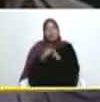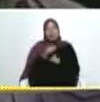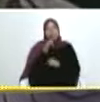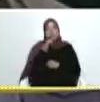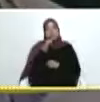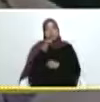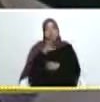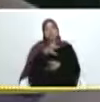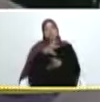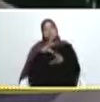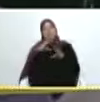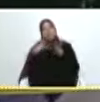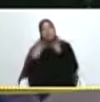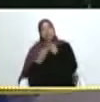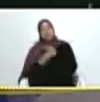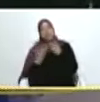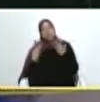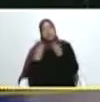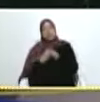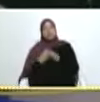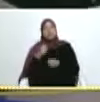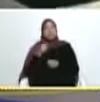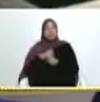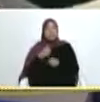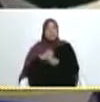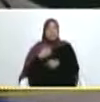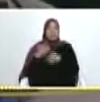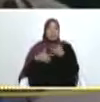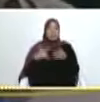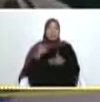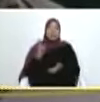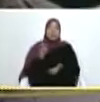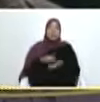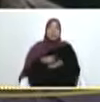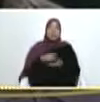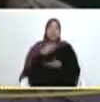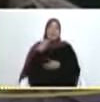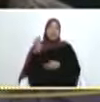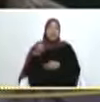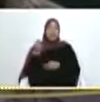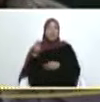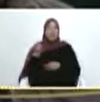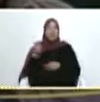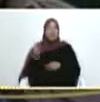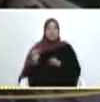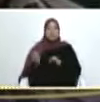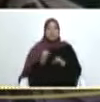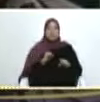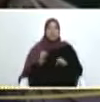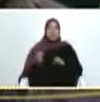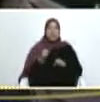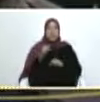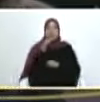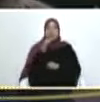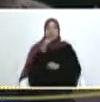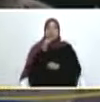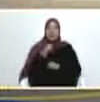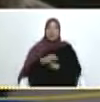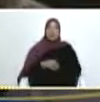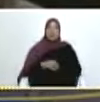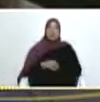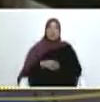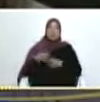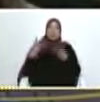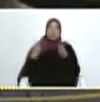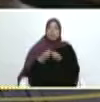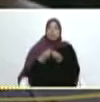Cambio Climático, los compañeros de Caricuao Caribe, la Juventud Reverde, el Movimiento de Campesinos y de todos los